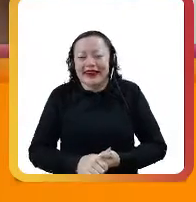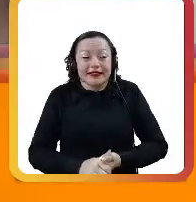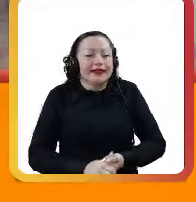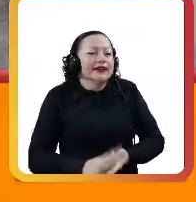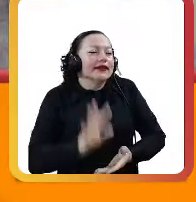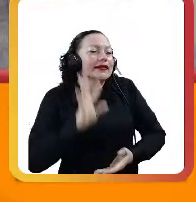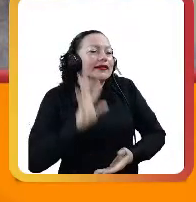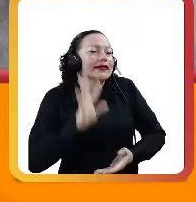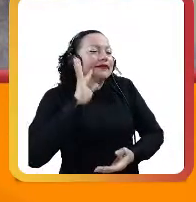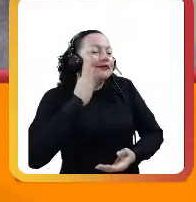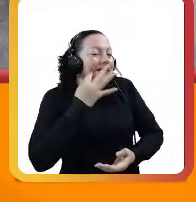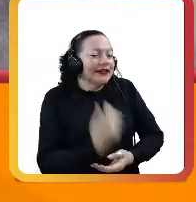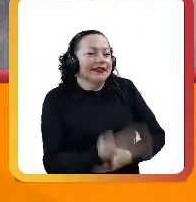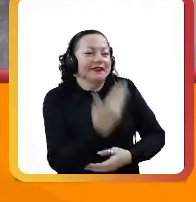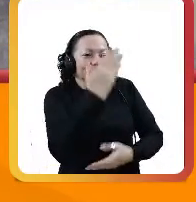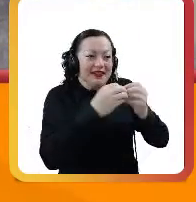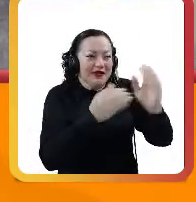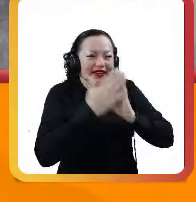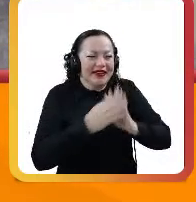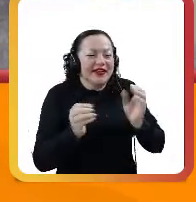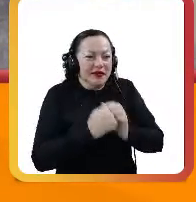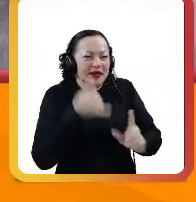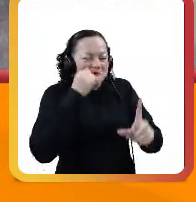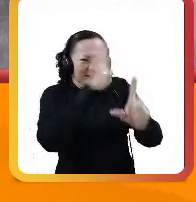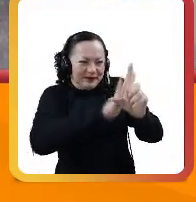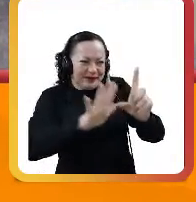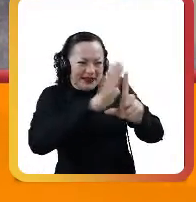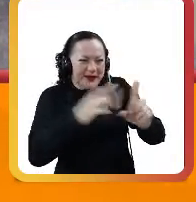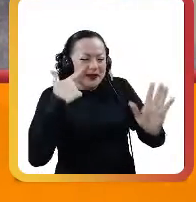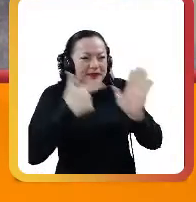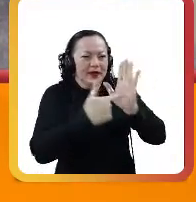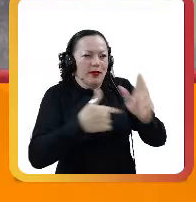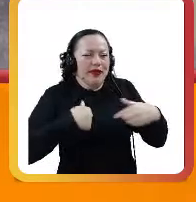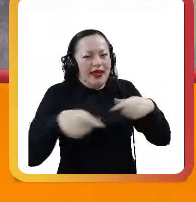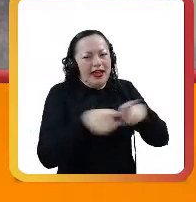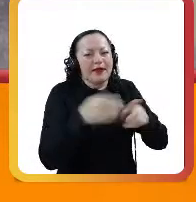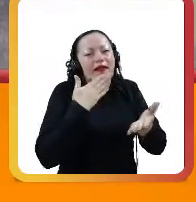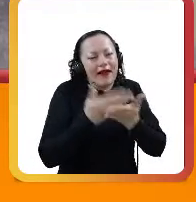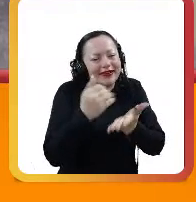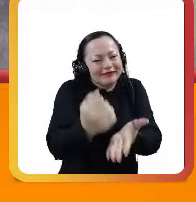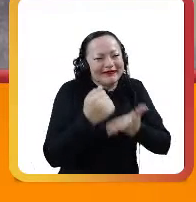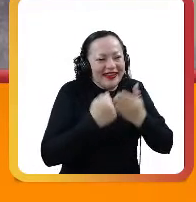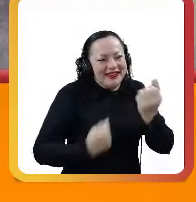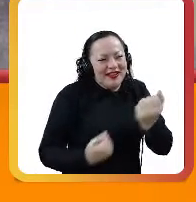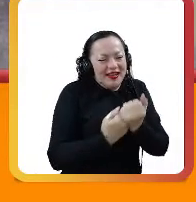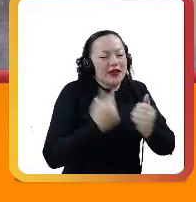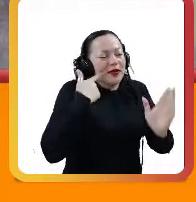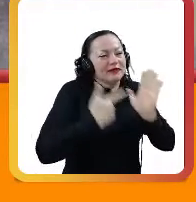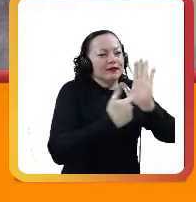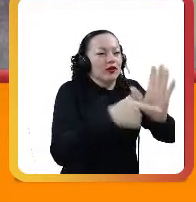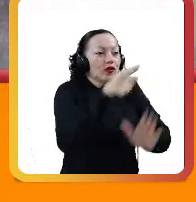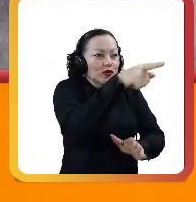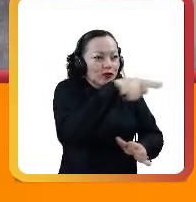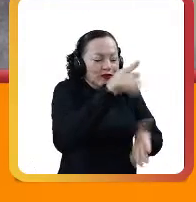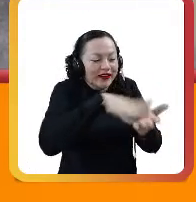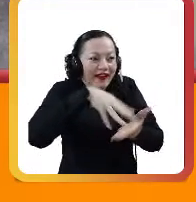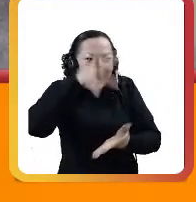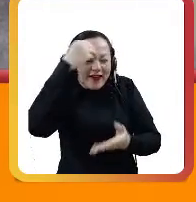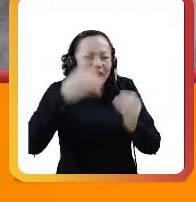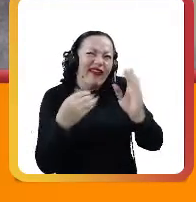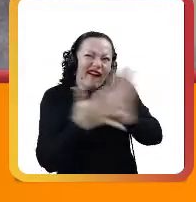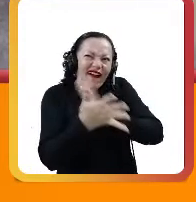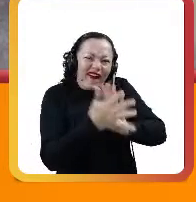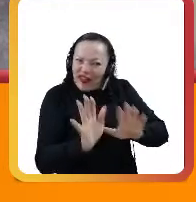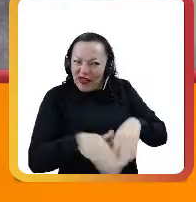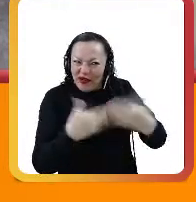Súper rico, entonces, pues yo grabé un videito con mi hermano y pues para podérselos mostrar y poderles contar cómo